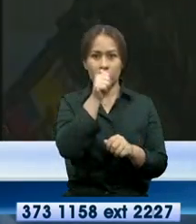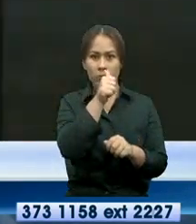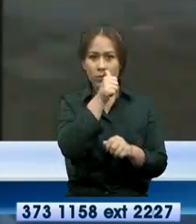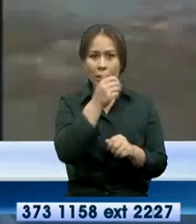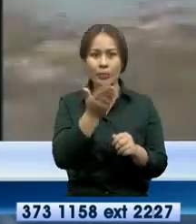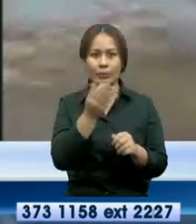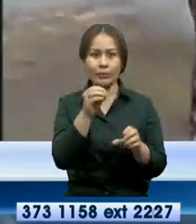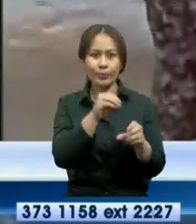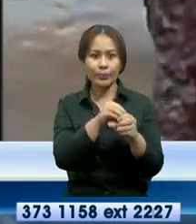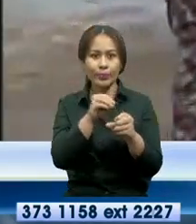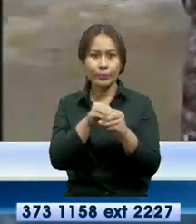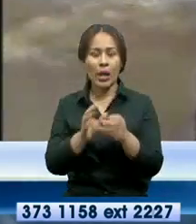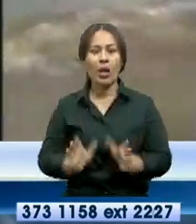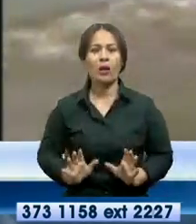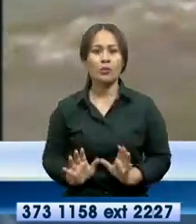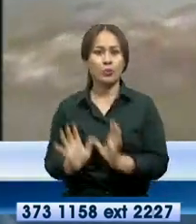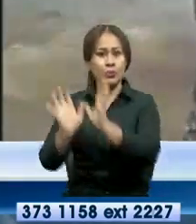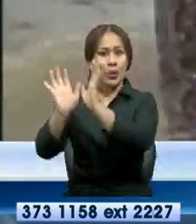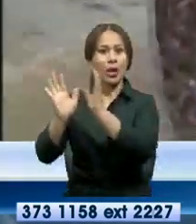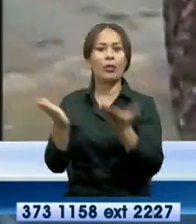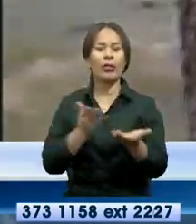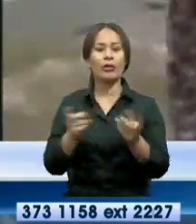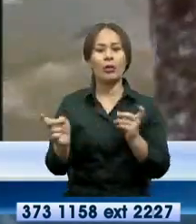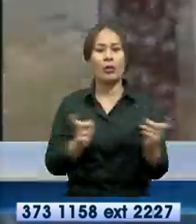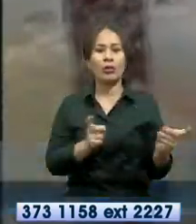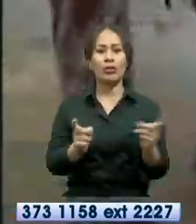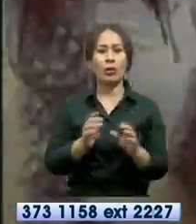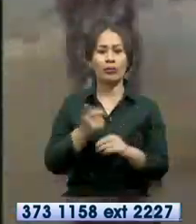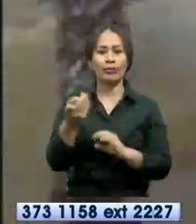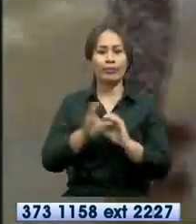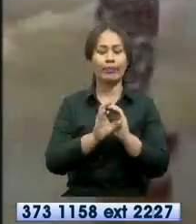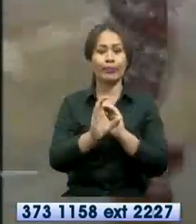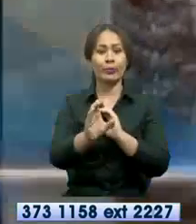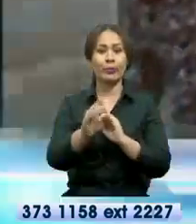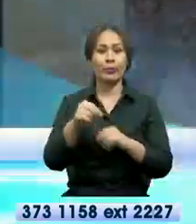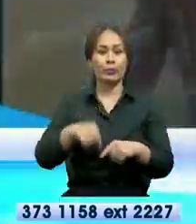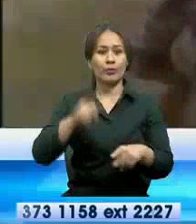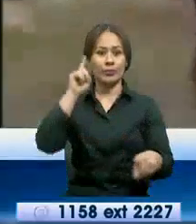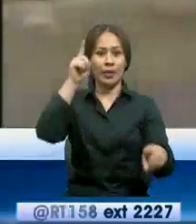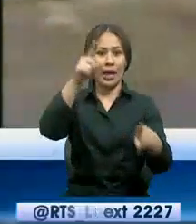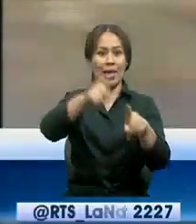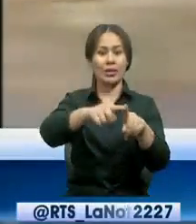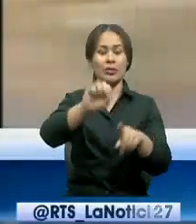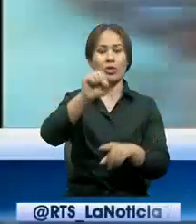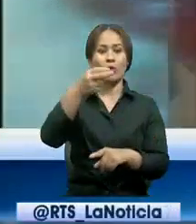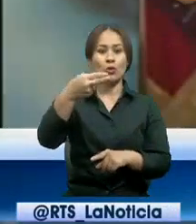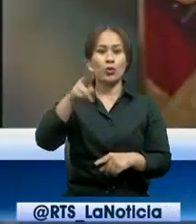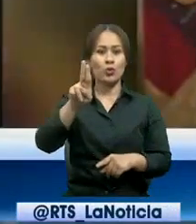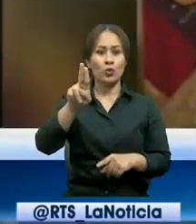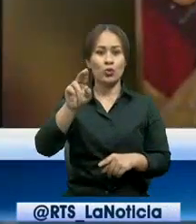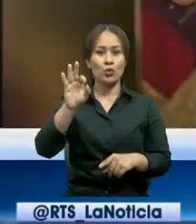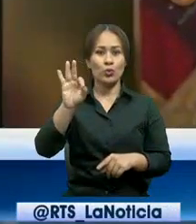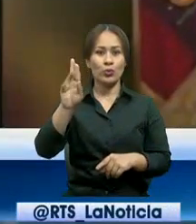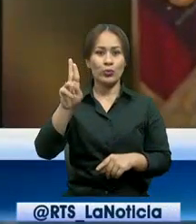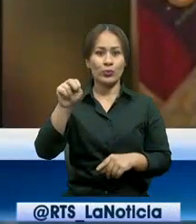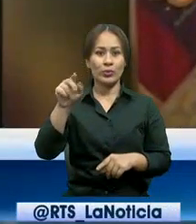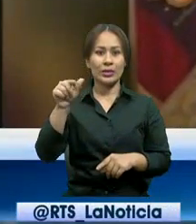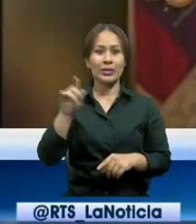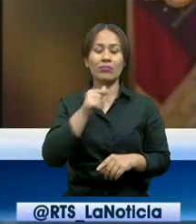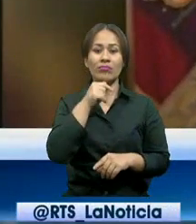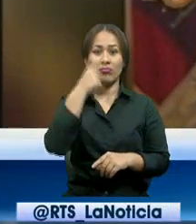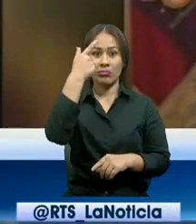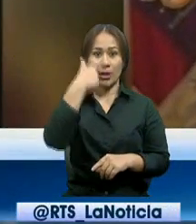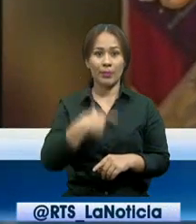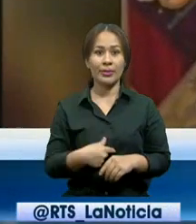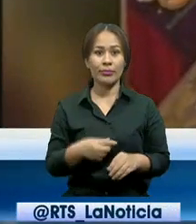República de Colombia. Finalmente, en el control de Baeza, en un bus interprovincial que cubría la ruta Xuxufindi-Santo Domingo, uno de los pasajeros fue